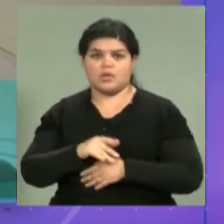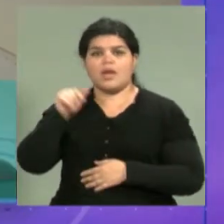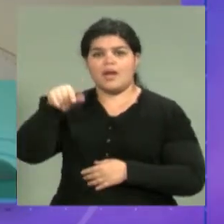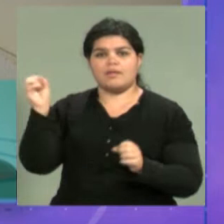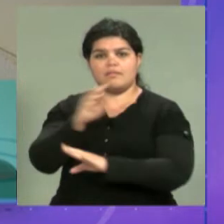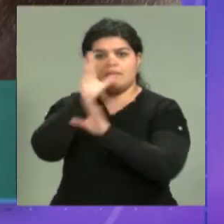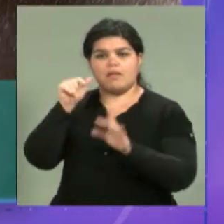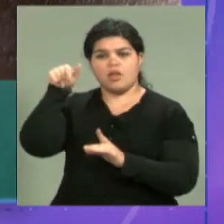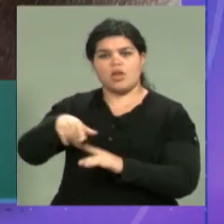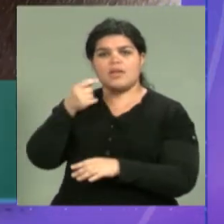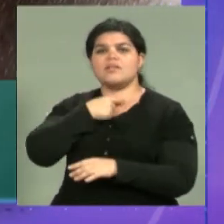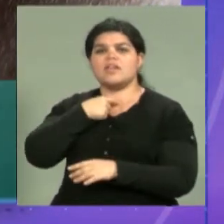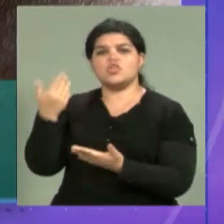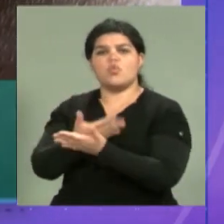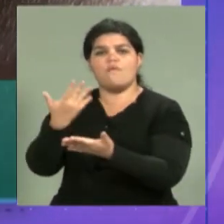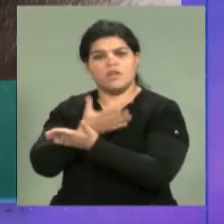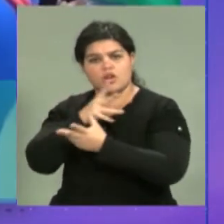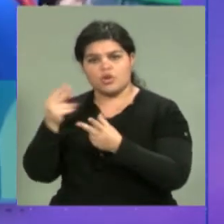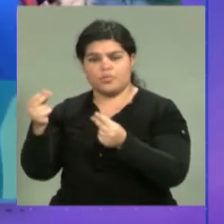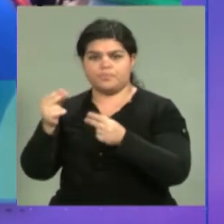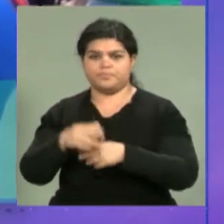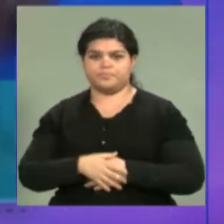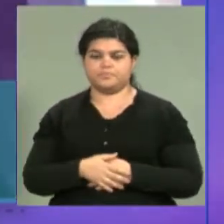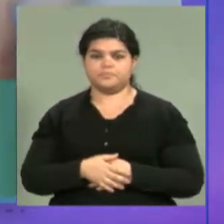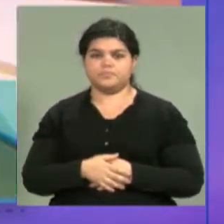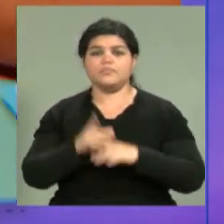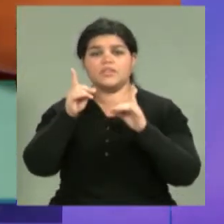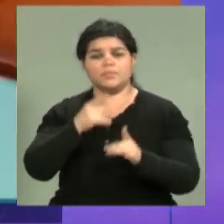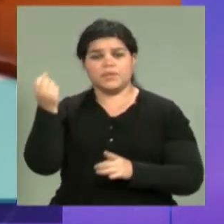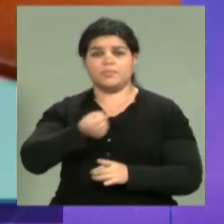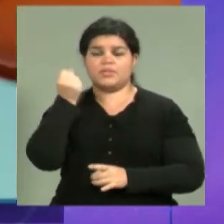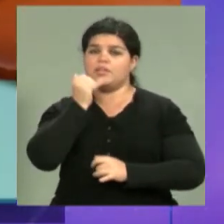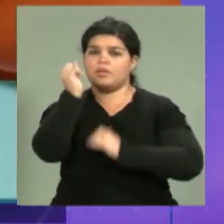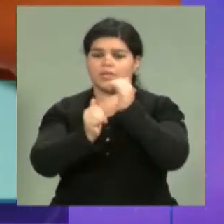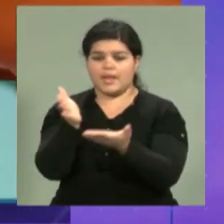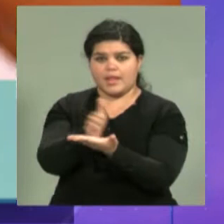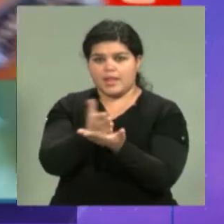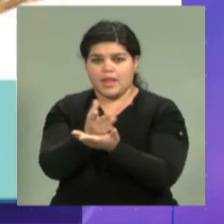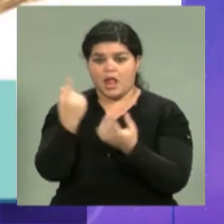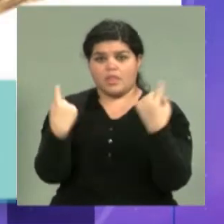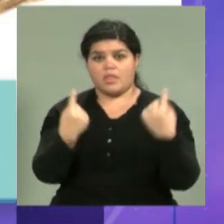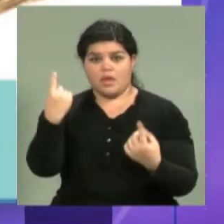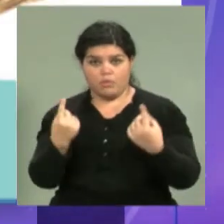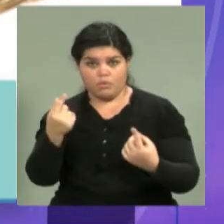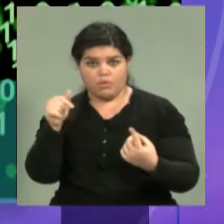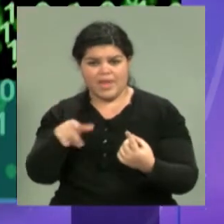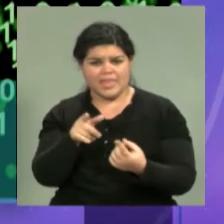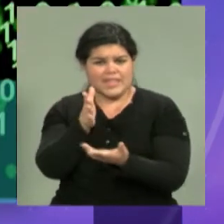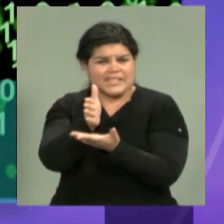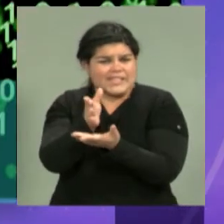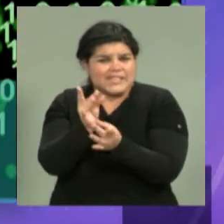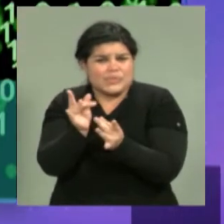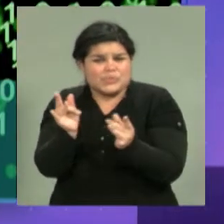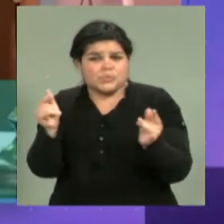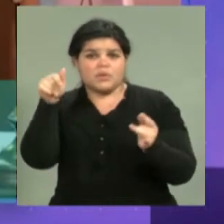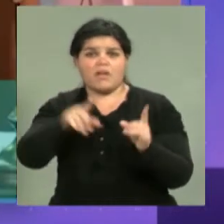del profesional es de evitar sufrimiento. También hay que decir que la línea que separa estas situaciones es muy fina y en